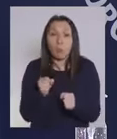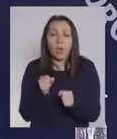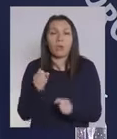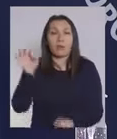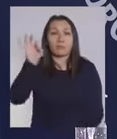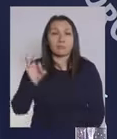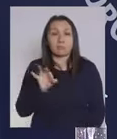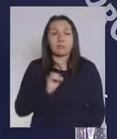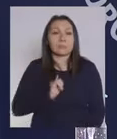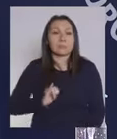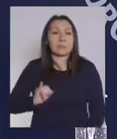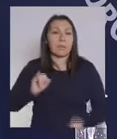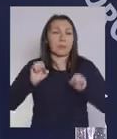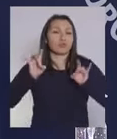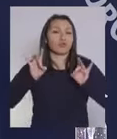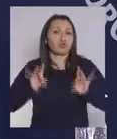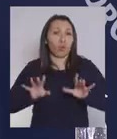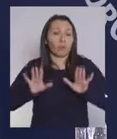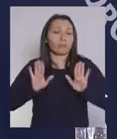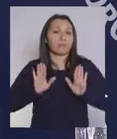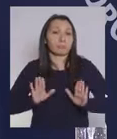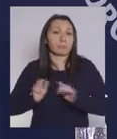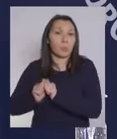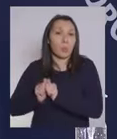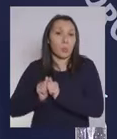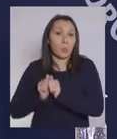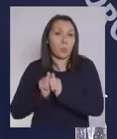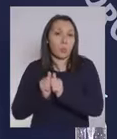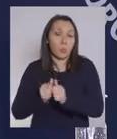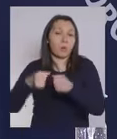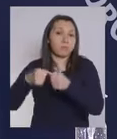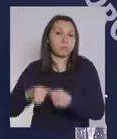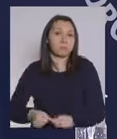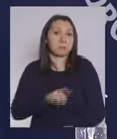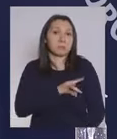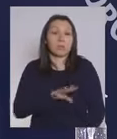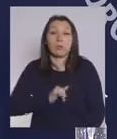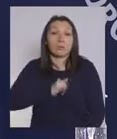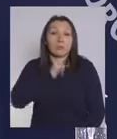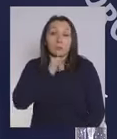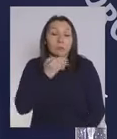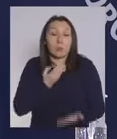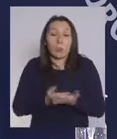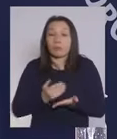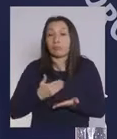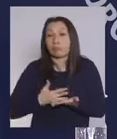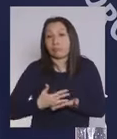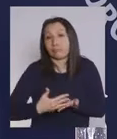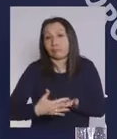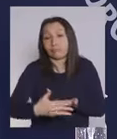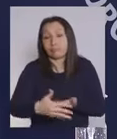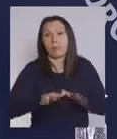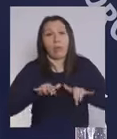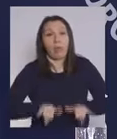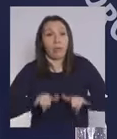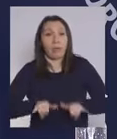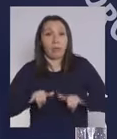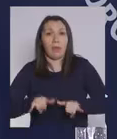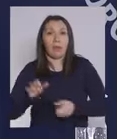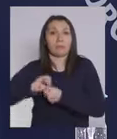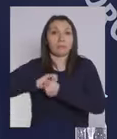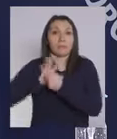en un virus endémico y que nos iba probablemente a acompañar durante mucho tiempo, no sabemos hasta cuándo, pero nos va a acompañar durante mucho tiempo y